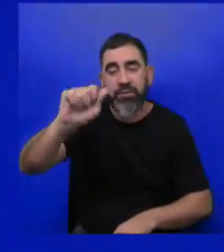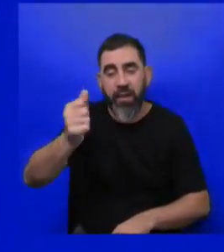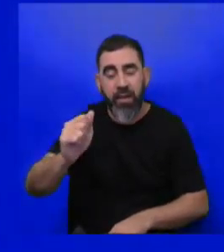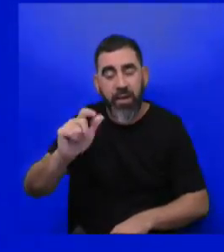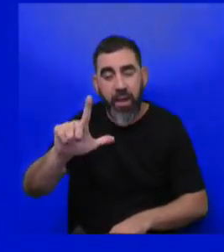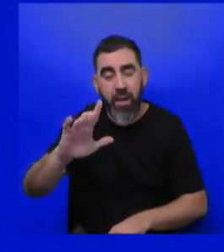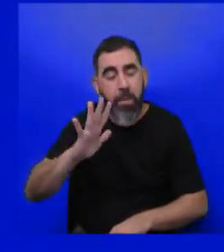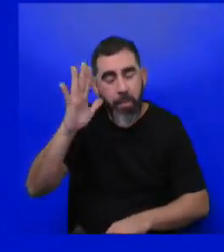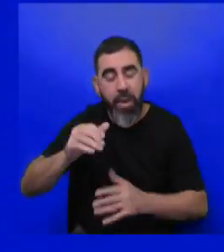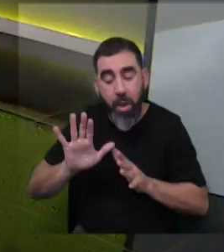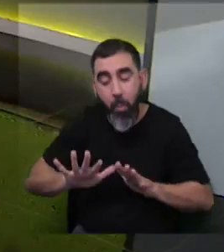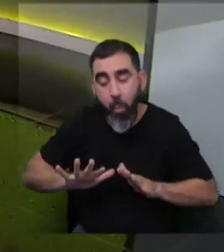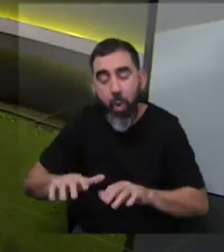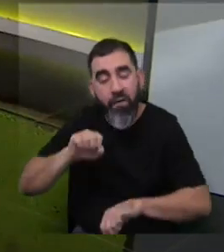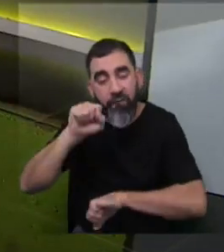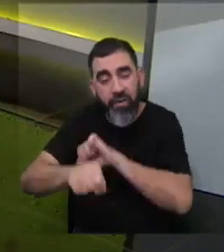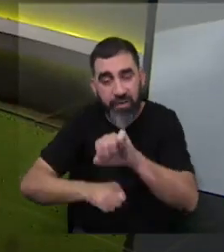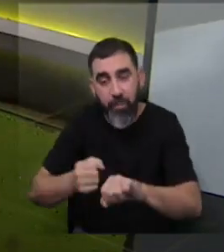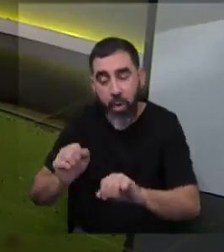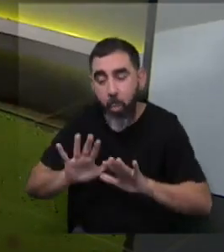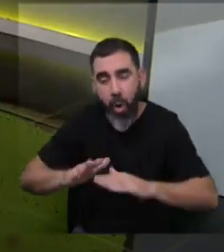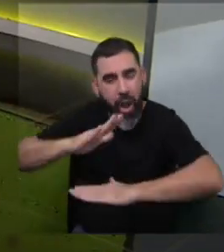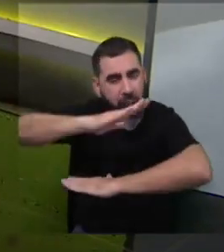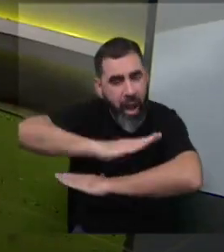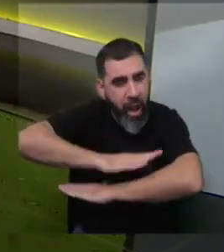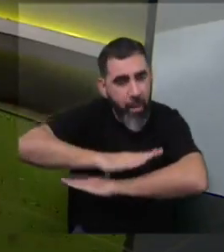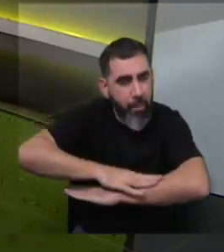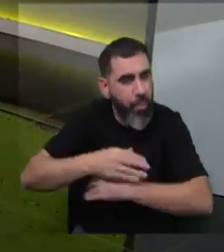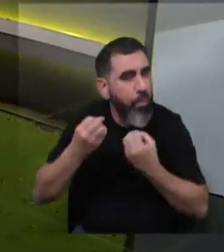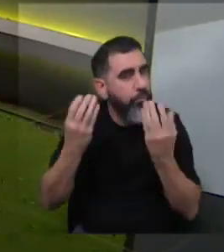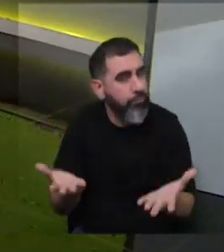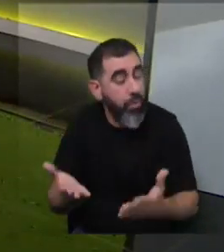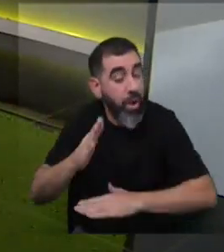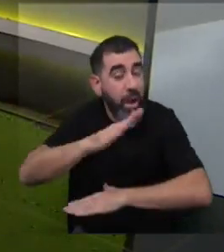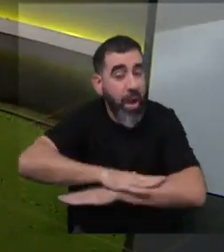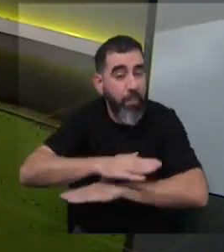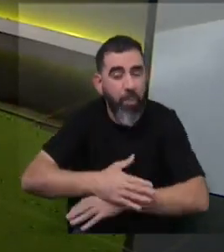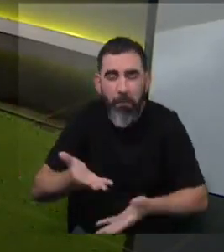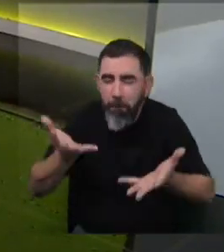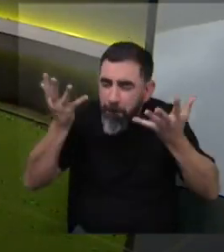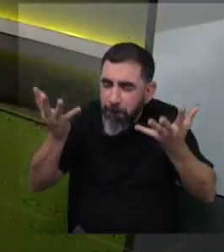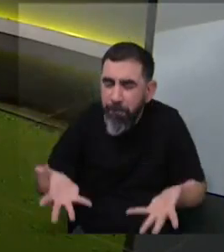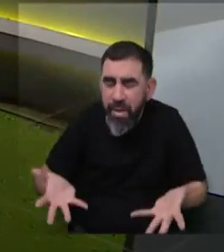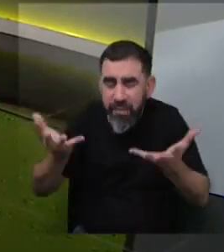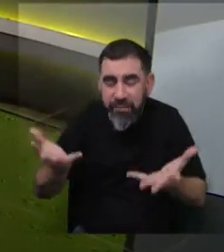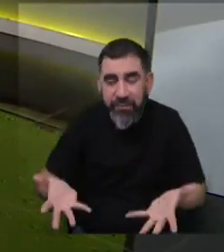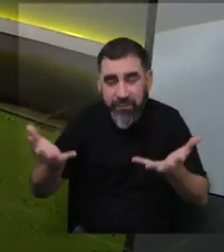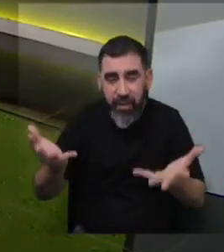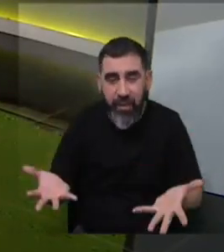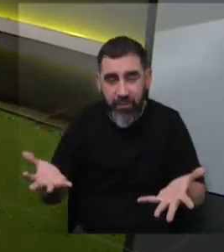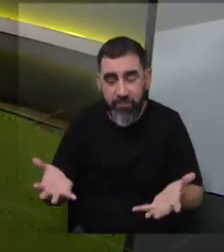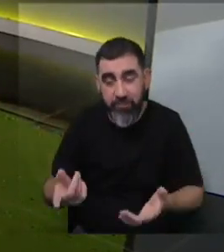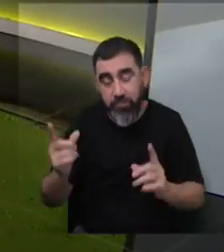Pero ¿quiénes de nosotros podemos empujar un camión? ¿Y eso por qué? Porque un camión tiene mucho más masa inercial que una bicicleta.